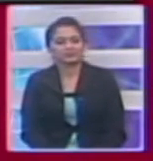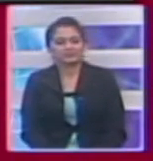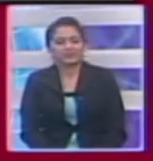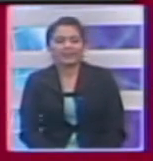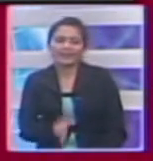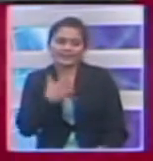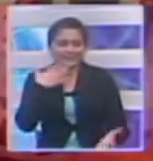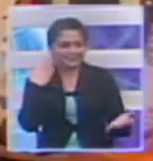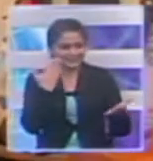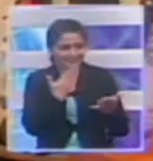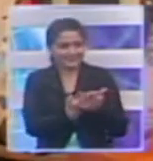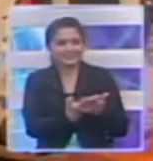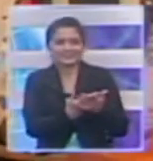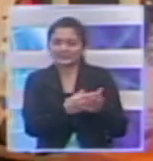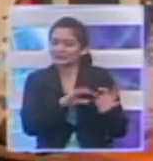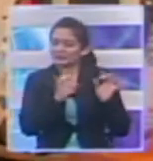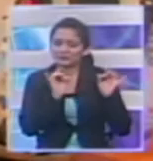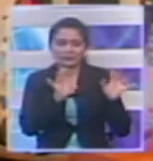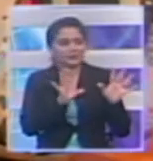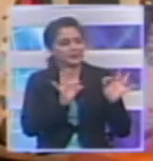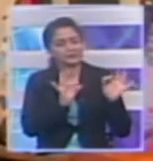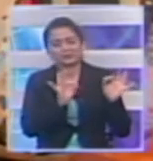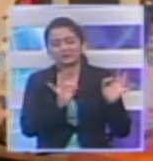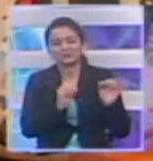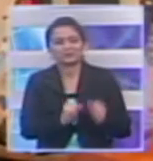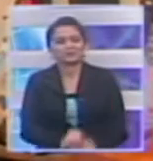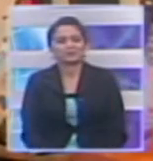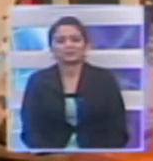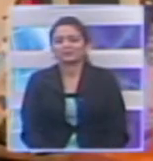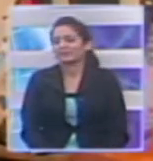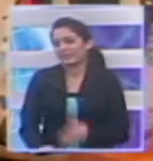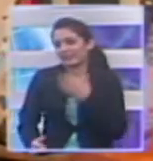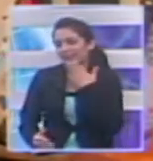José. Éxitos en esta feria, que les vaya un gusto, excelente. Muchas gracias, muy amable.